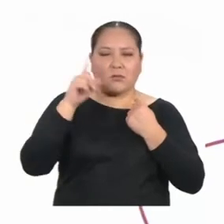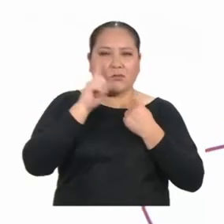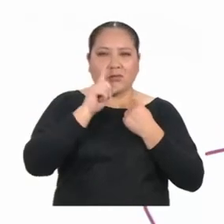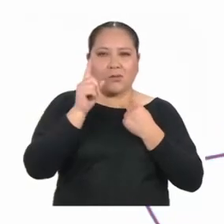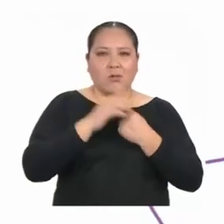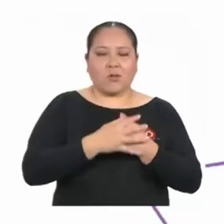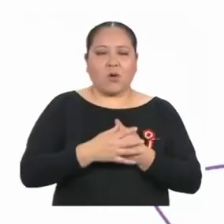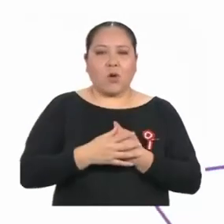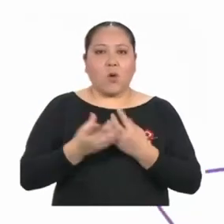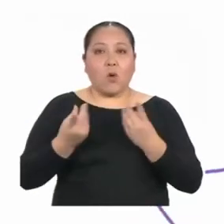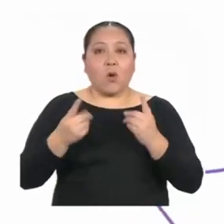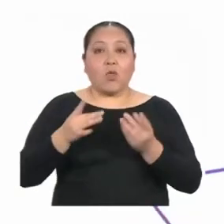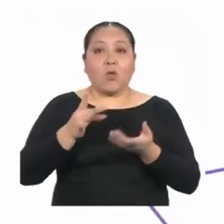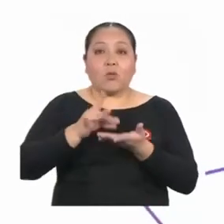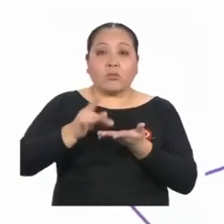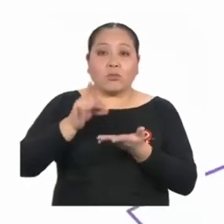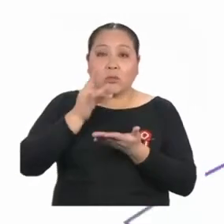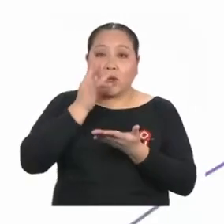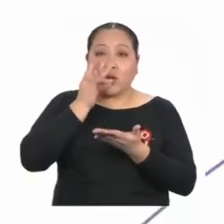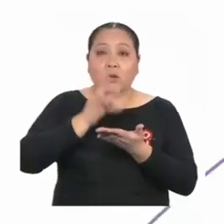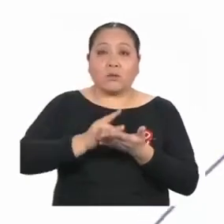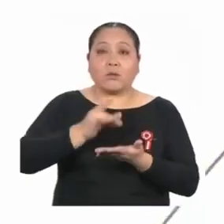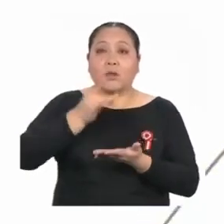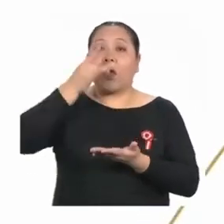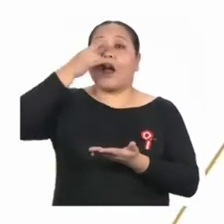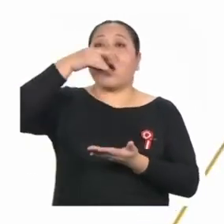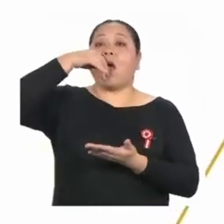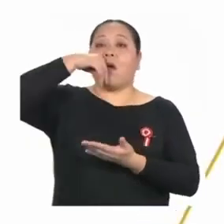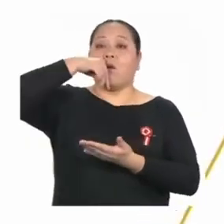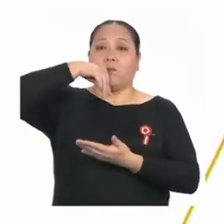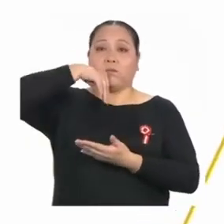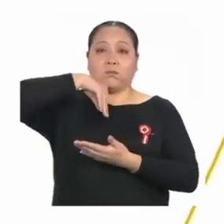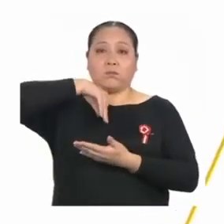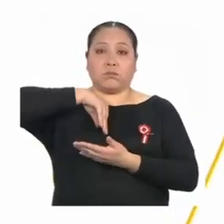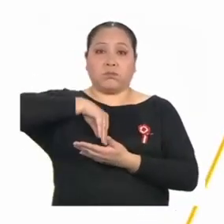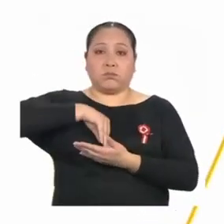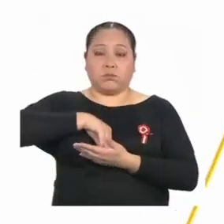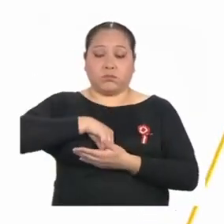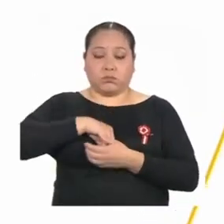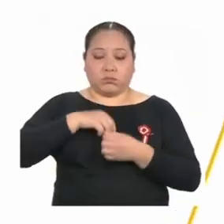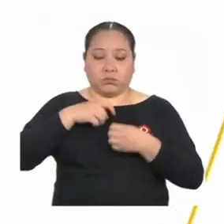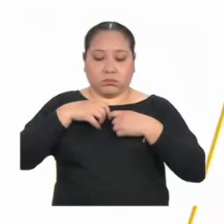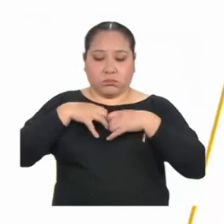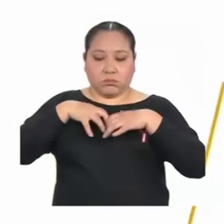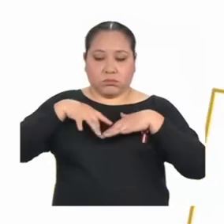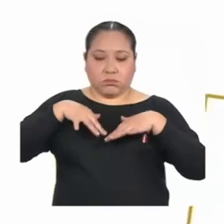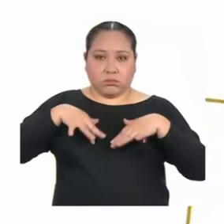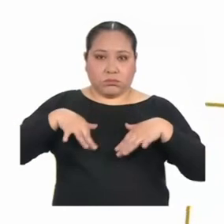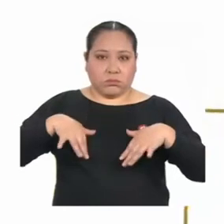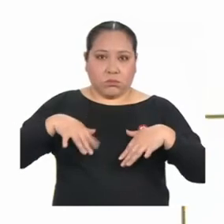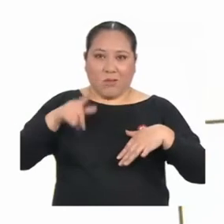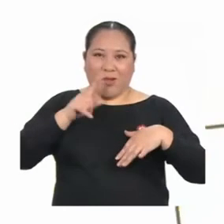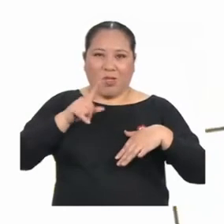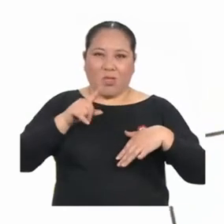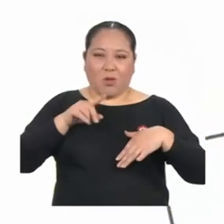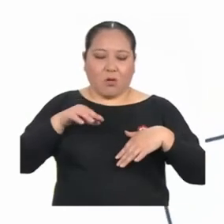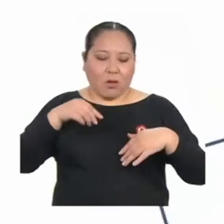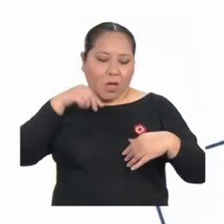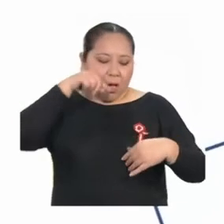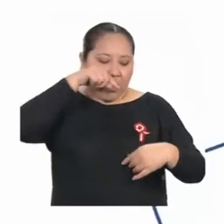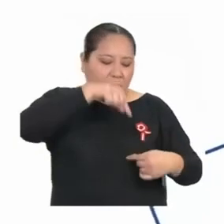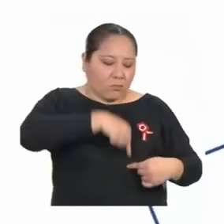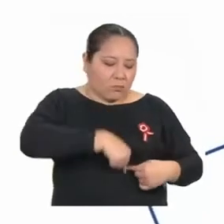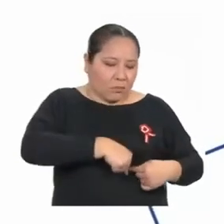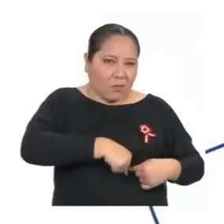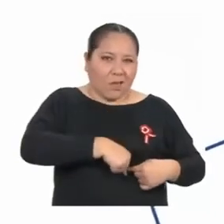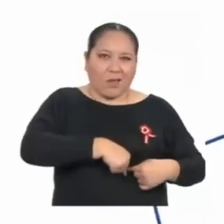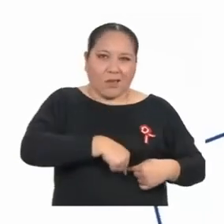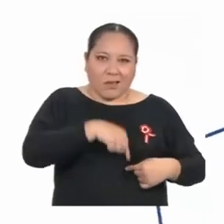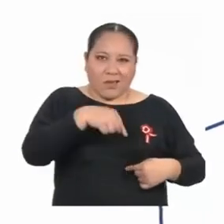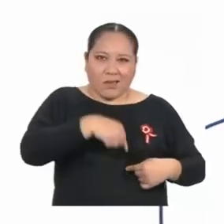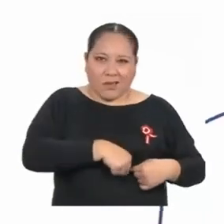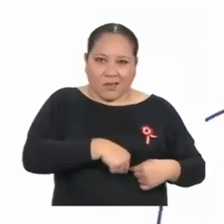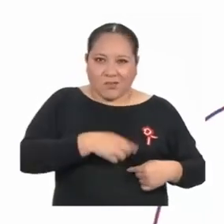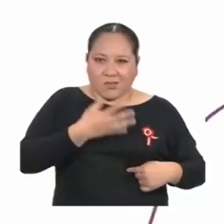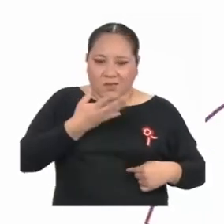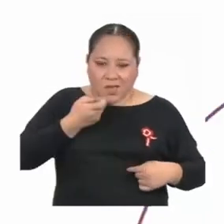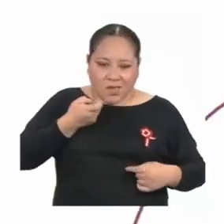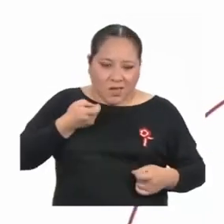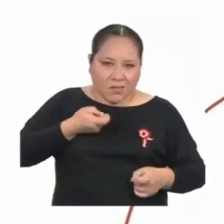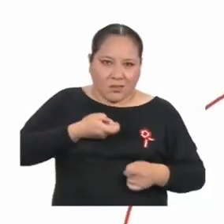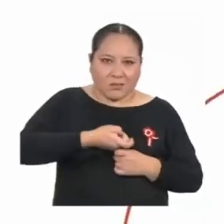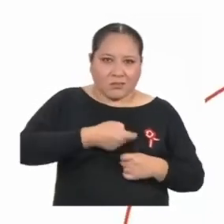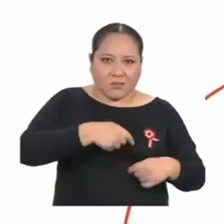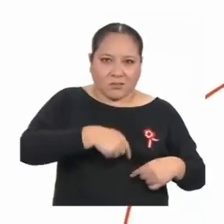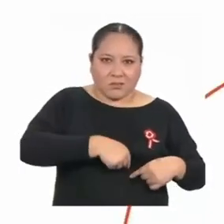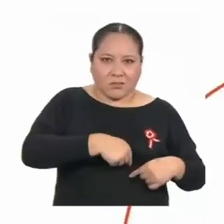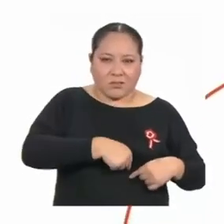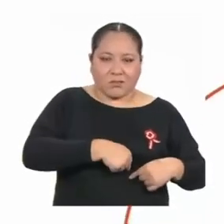Cuando ingerimos un medicamento, este se dispersa en el cuerpo y no llega, o demora en llegar, al punto exacto que se intenta atacar.